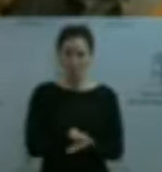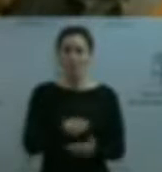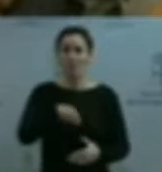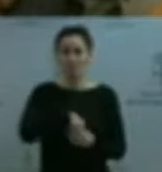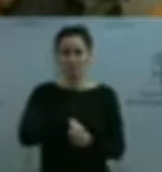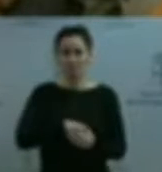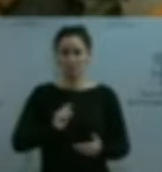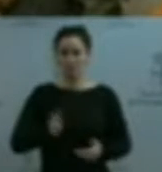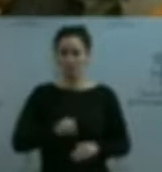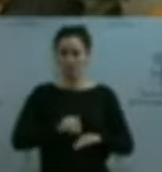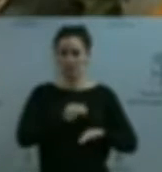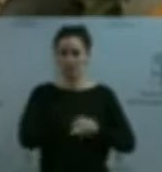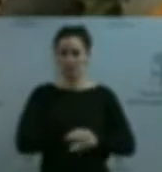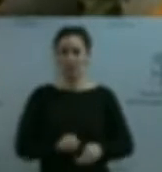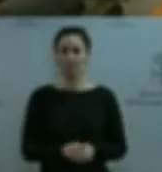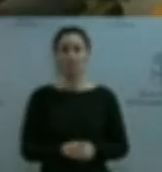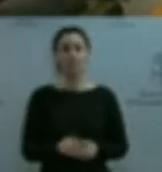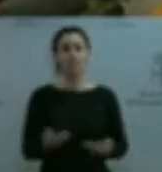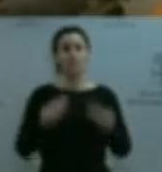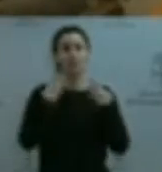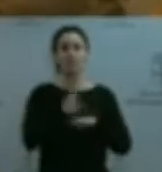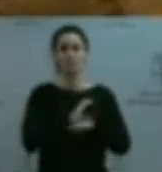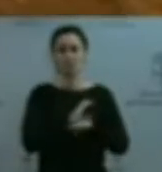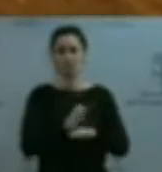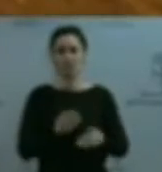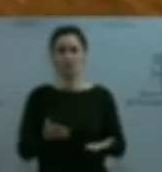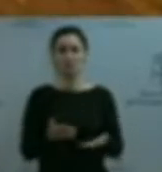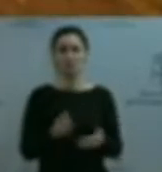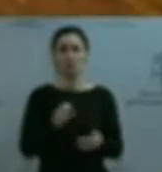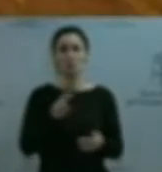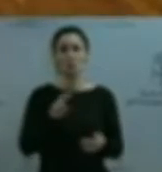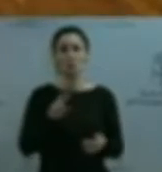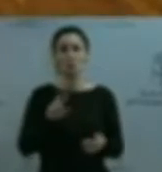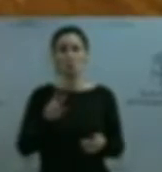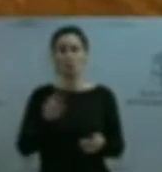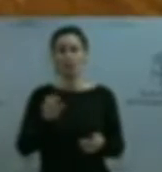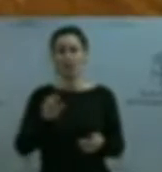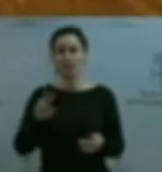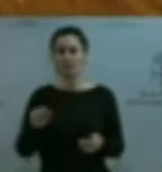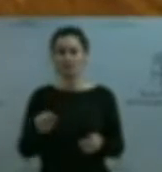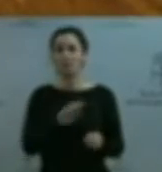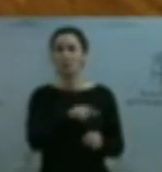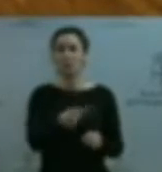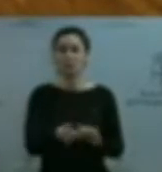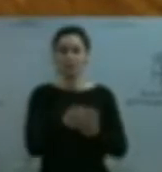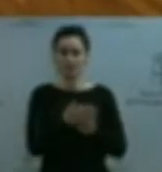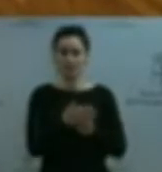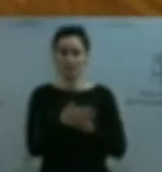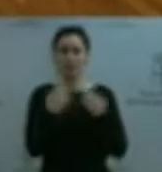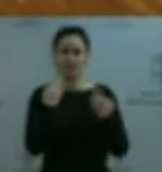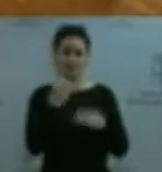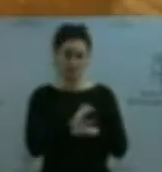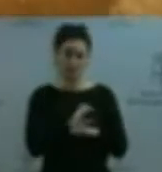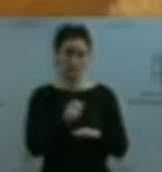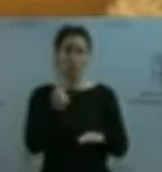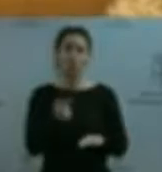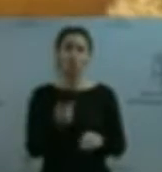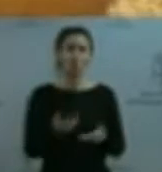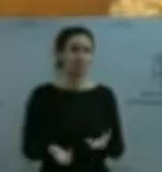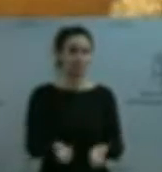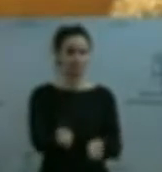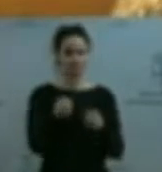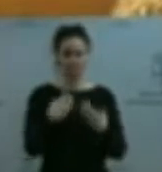Señor consejero, señor Cuervas Mons, tiene la palabra. Sí, muchas gracias, señor consejero. Me ha contado usted, porque efectivamente nosotros hicimos